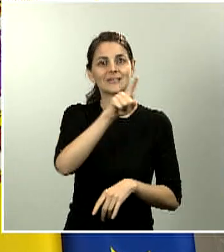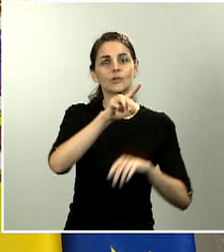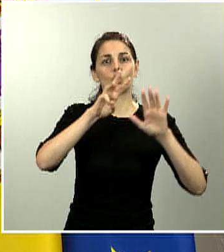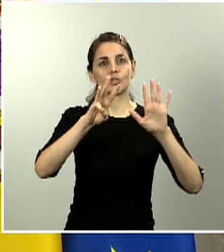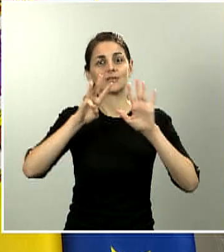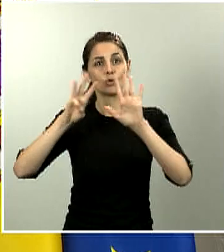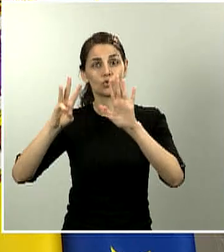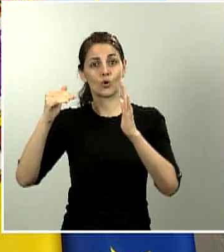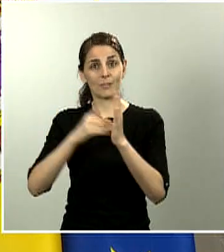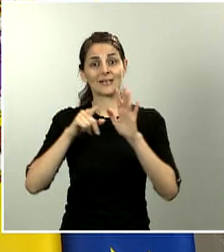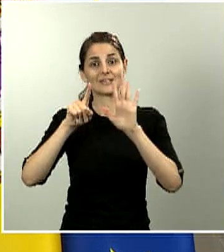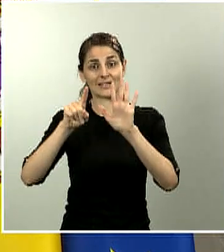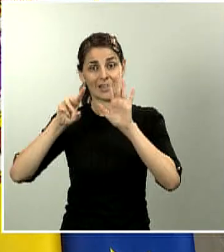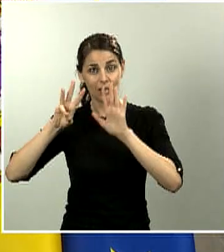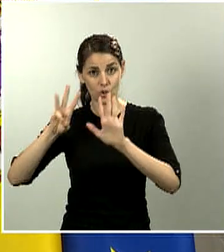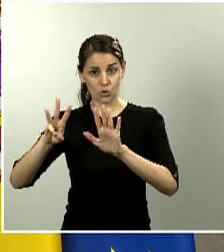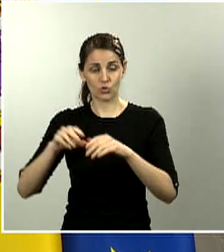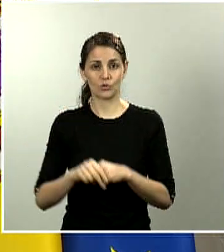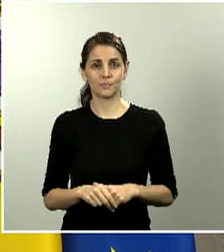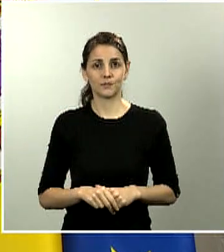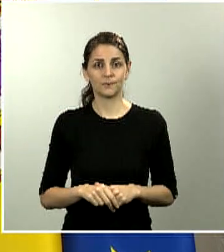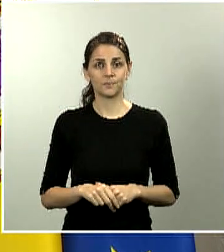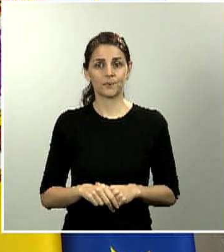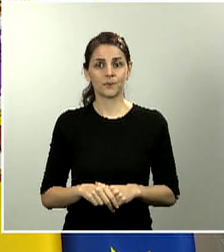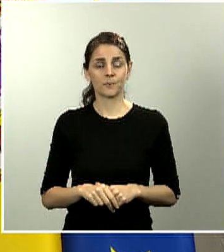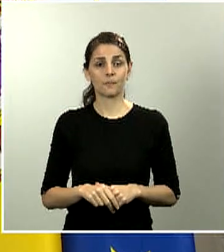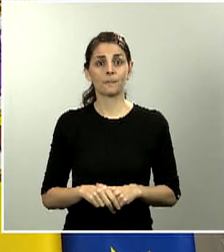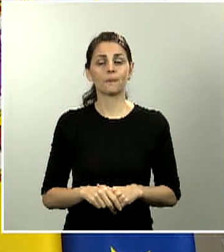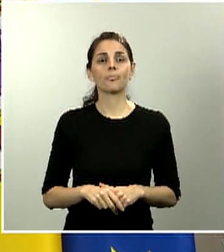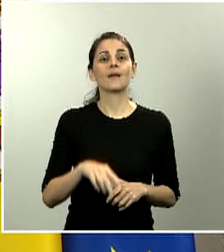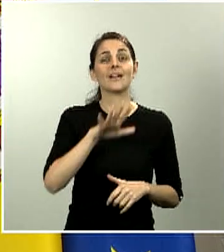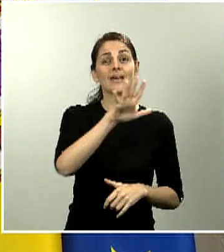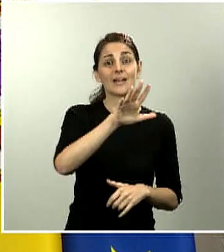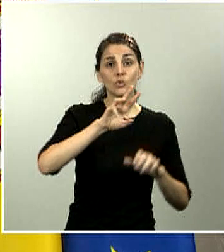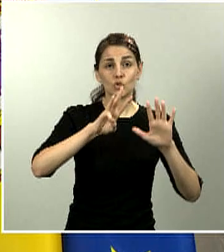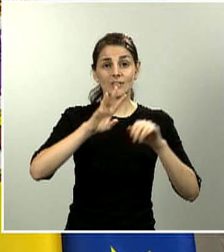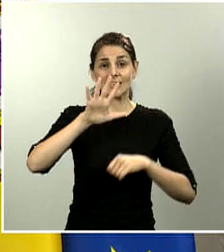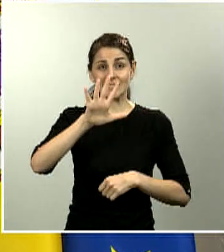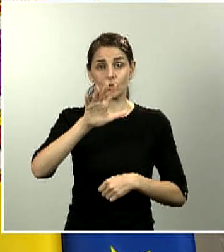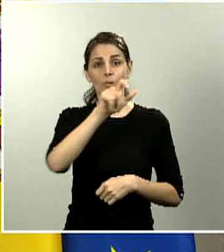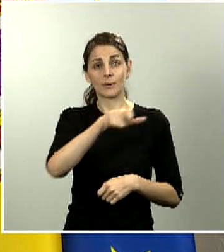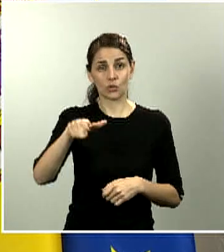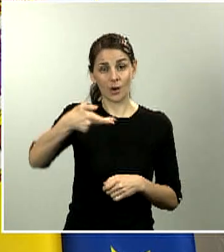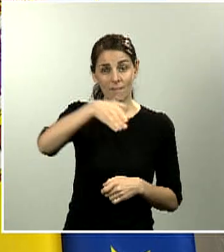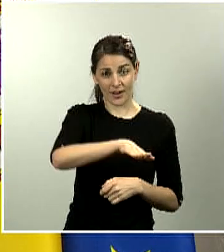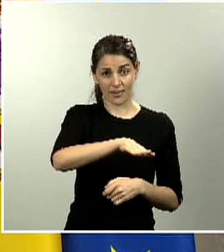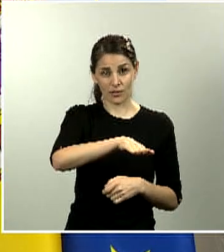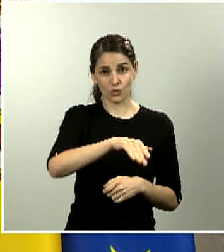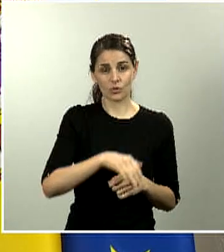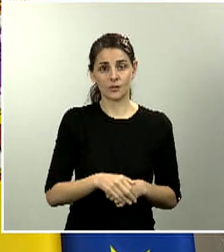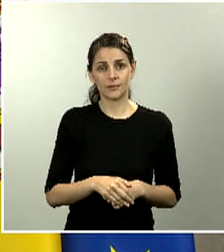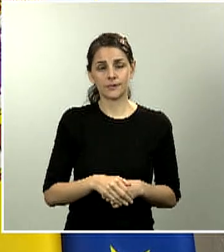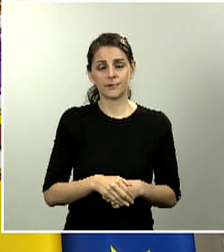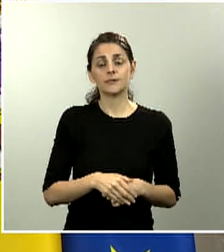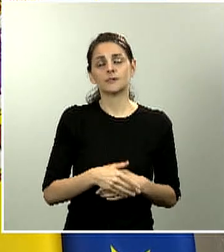188.068 casos. Hemos tenido 585 fallecidos. A todos sus familiares y allegados